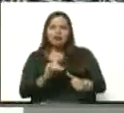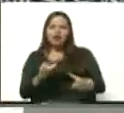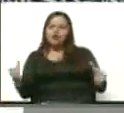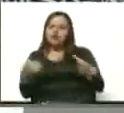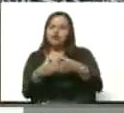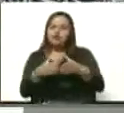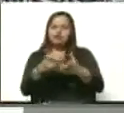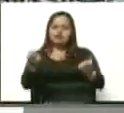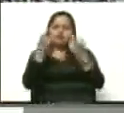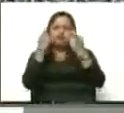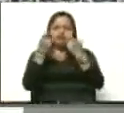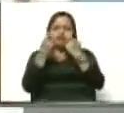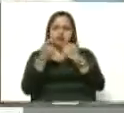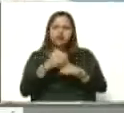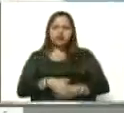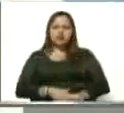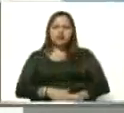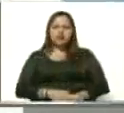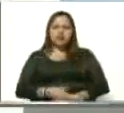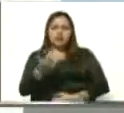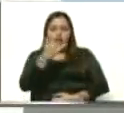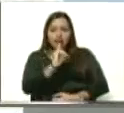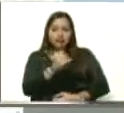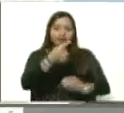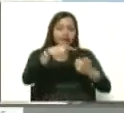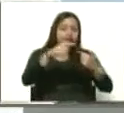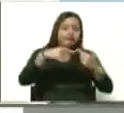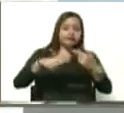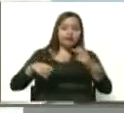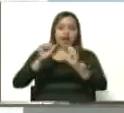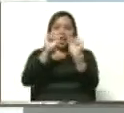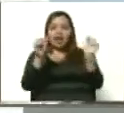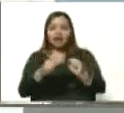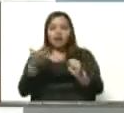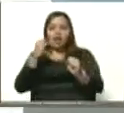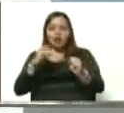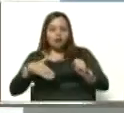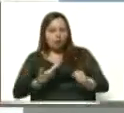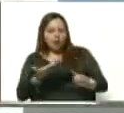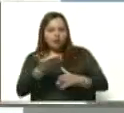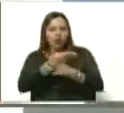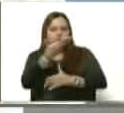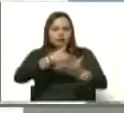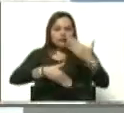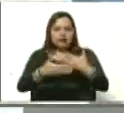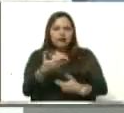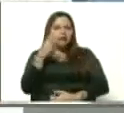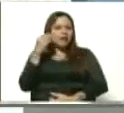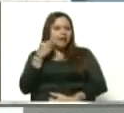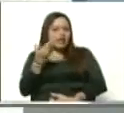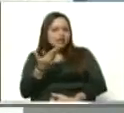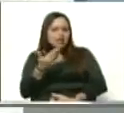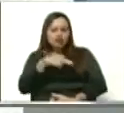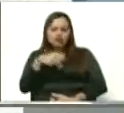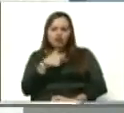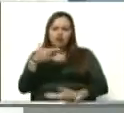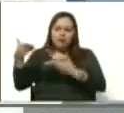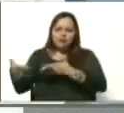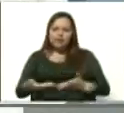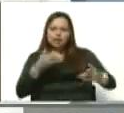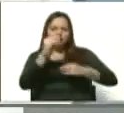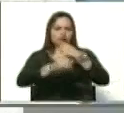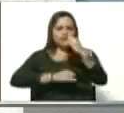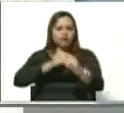formativo donde los distintos artistas van a poder compartir experiencias con nuestros invitados